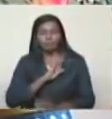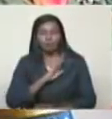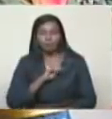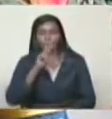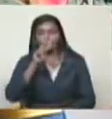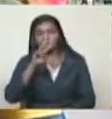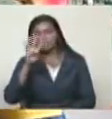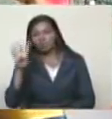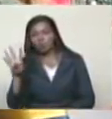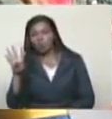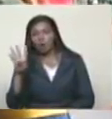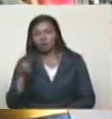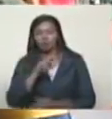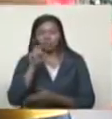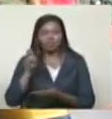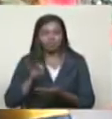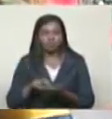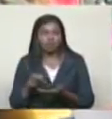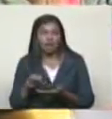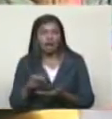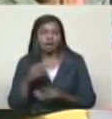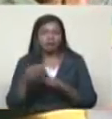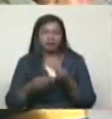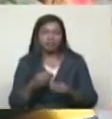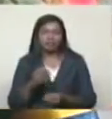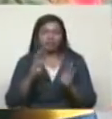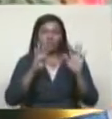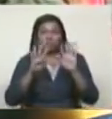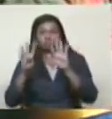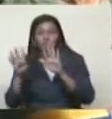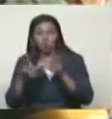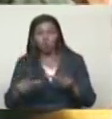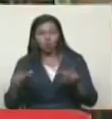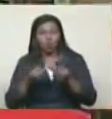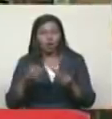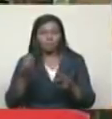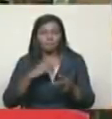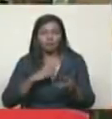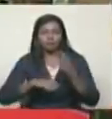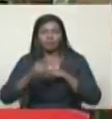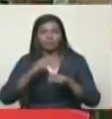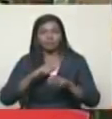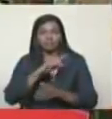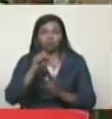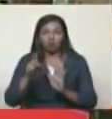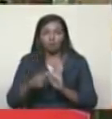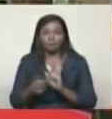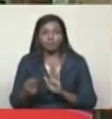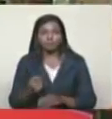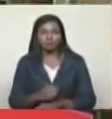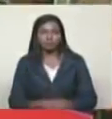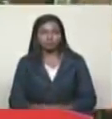zonas de defensa integral y en las 99 áreas de defensa integral.